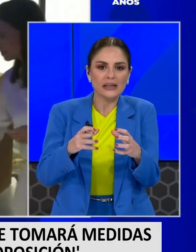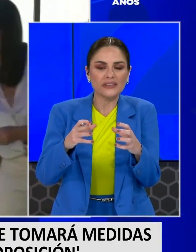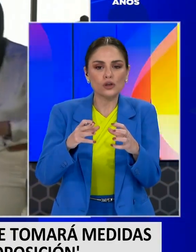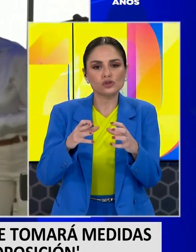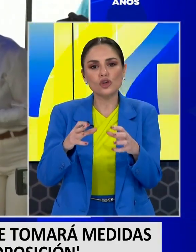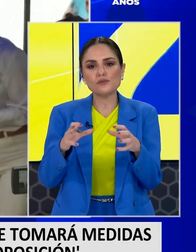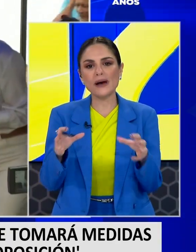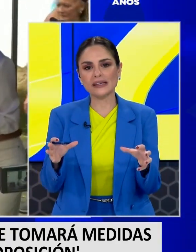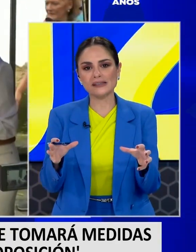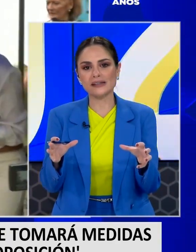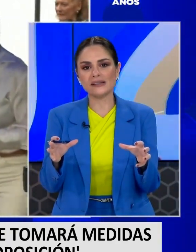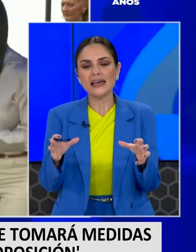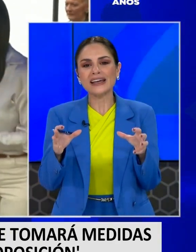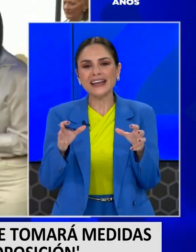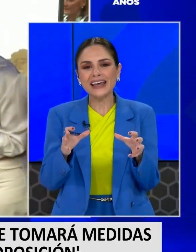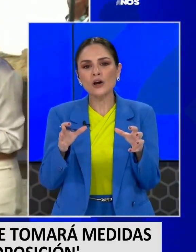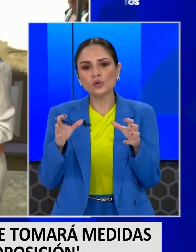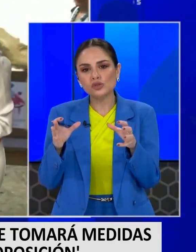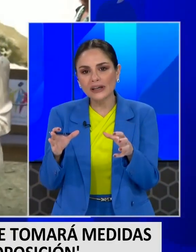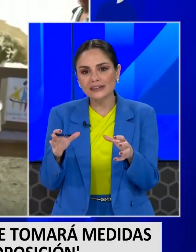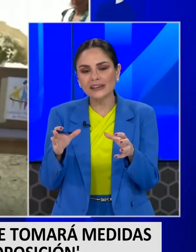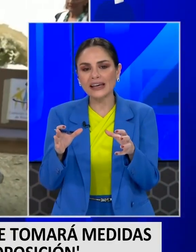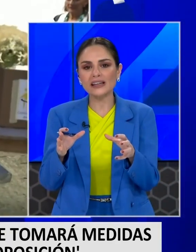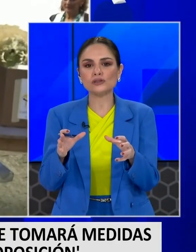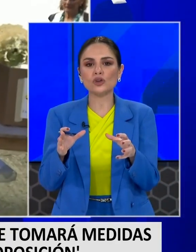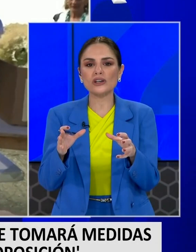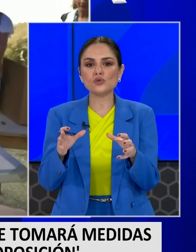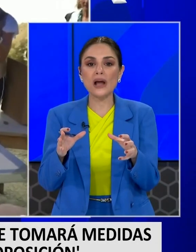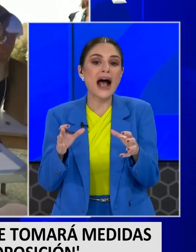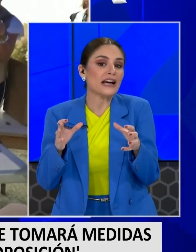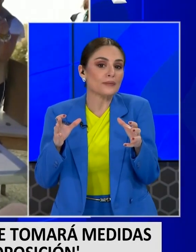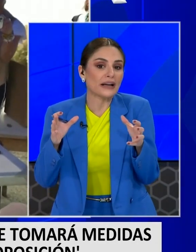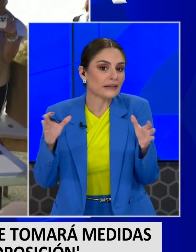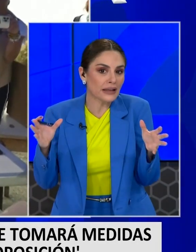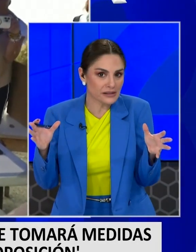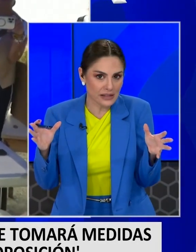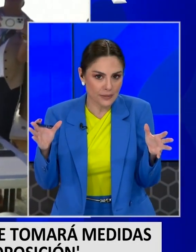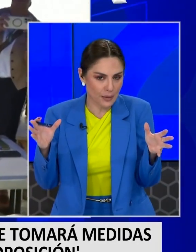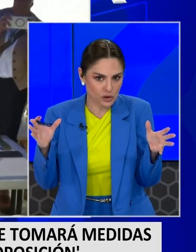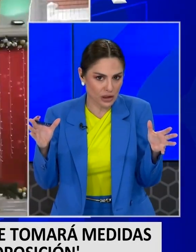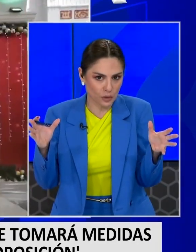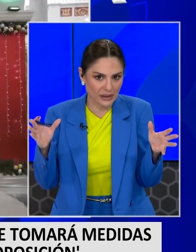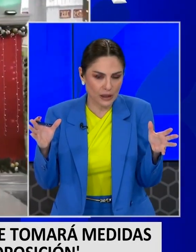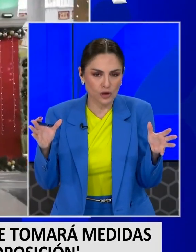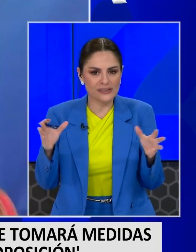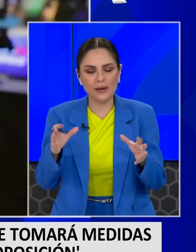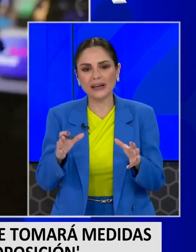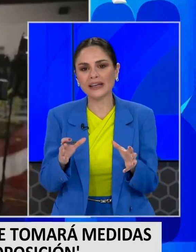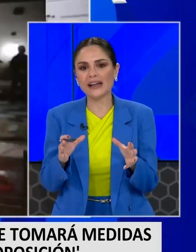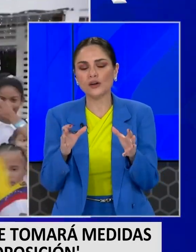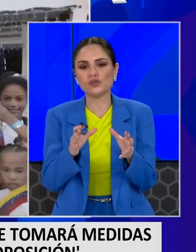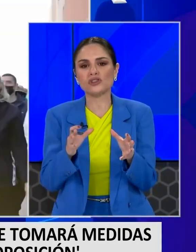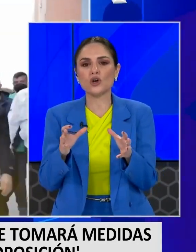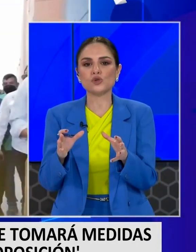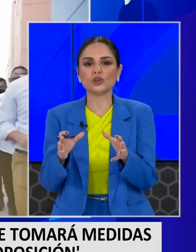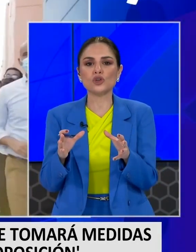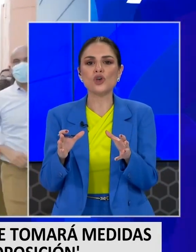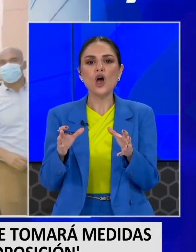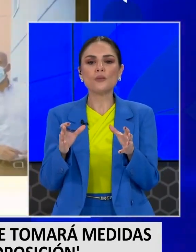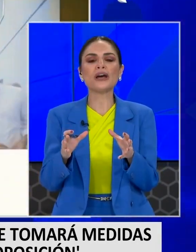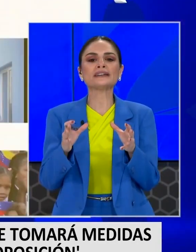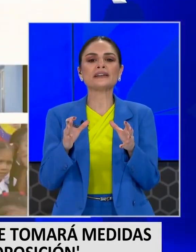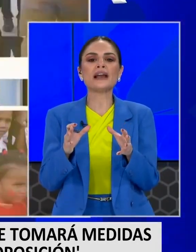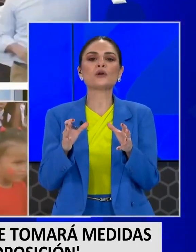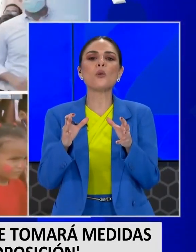hay de los dos países, ¿cree usted que esto, que es una advertencia, vamos a denominarlo de esta manera, de los Estados